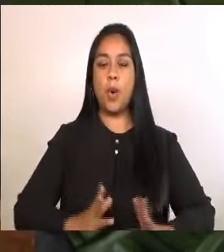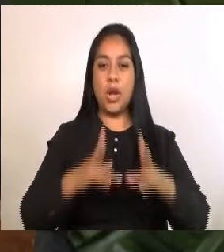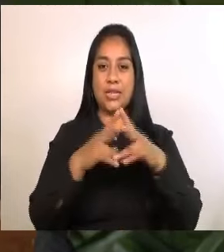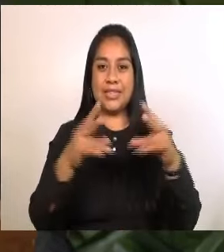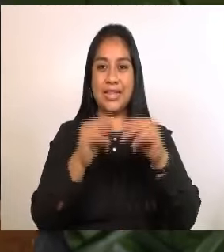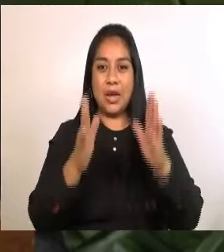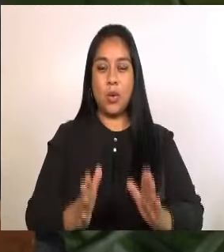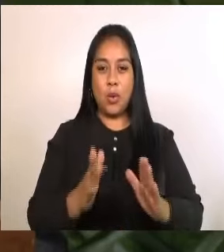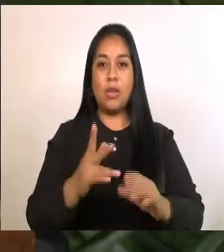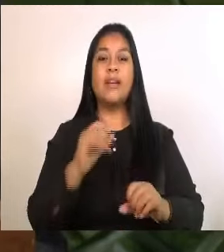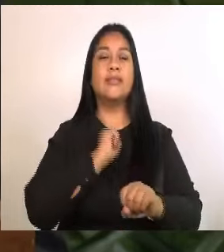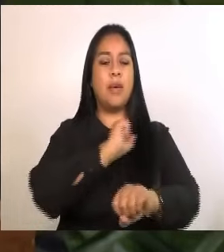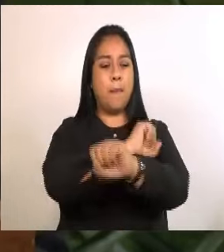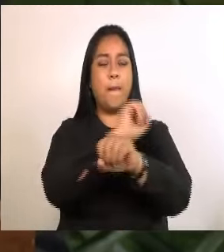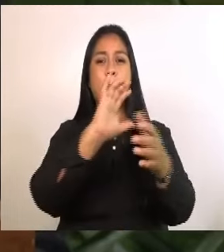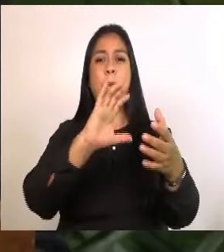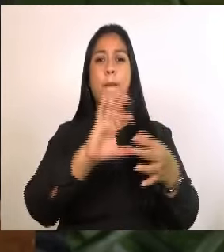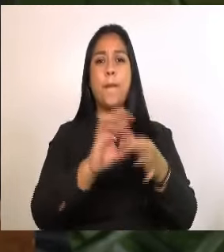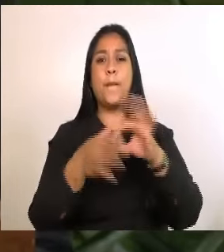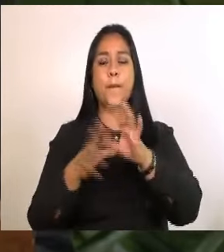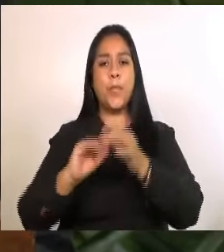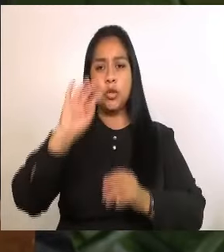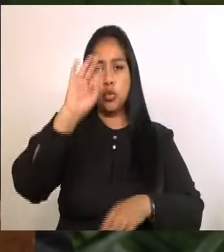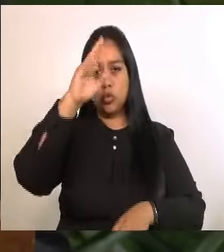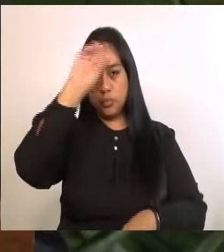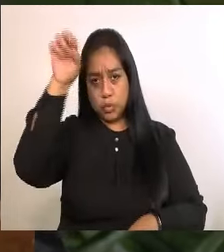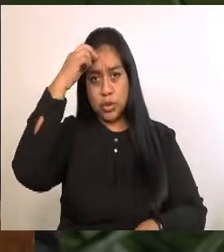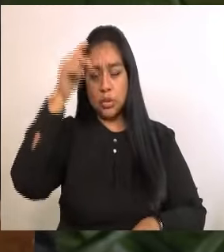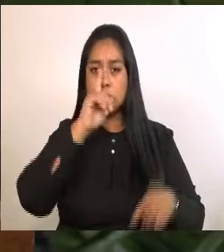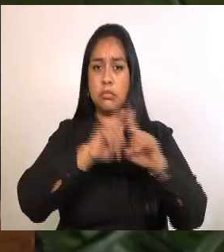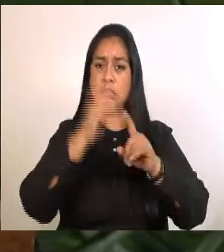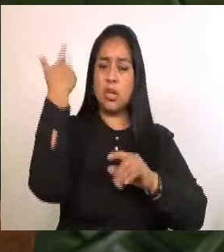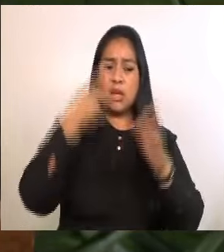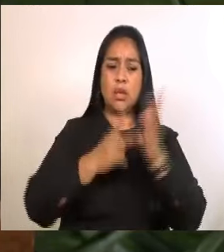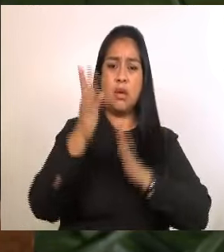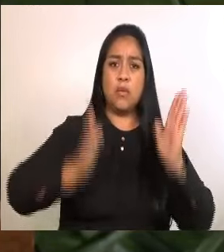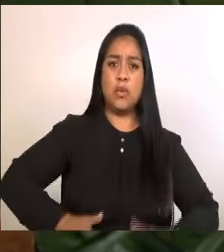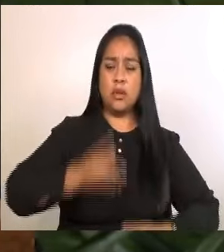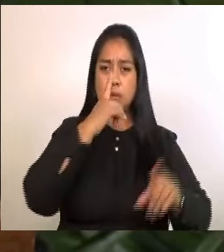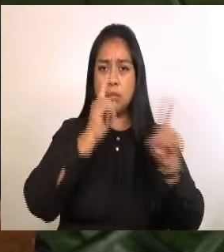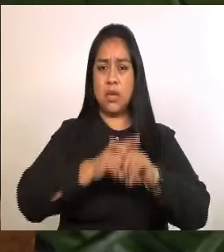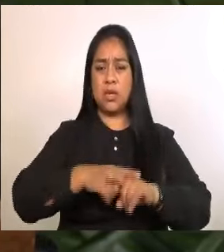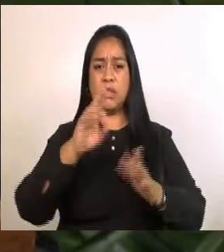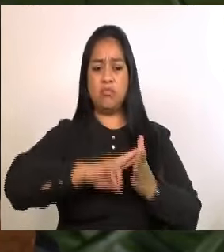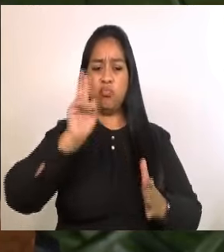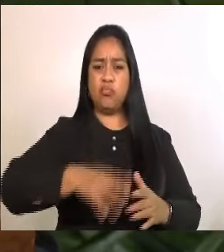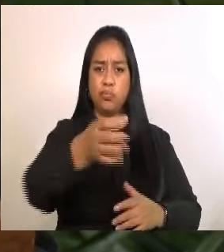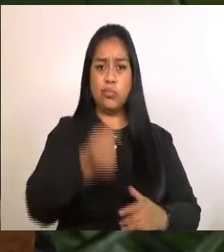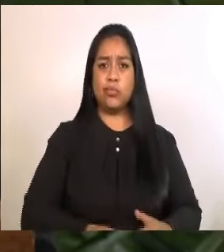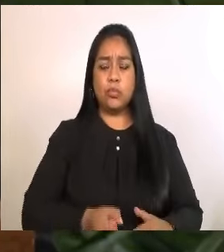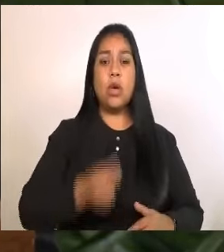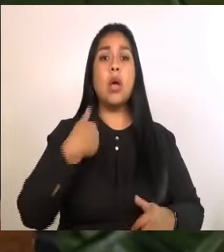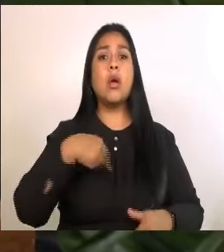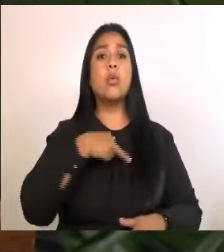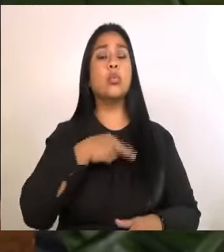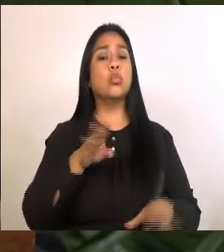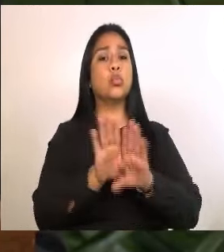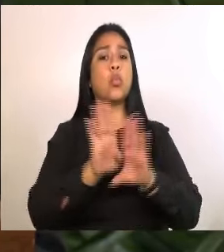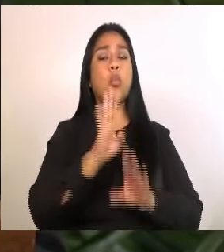presos políticos, víctimas de un régimen autoritario. Como gobierno, hemos